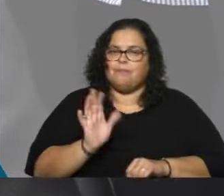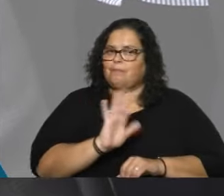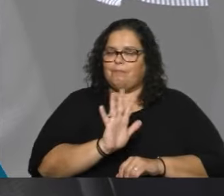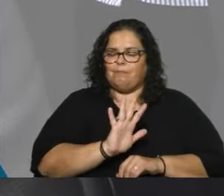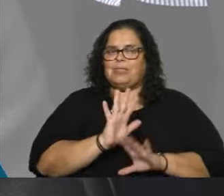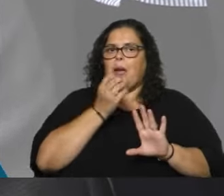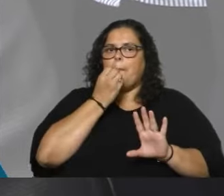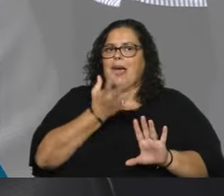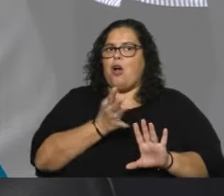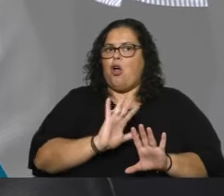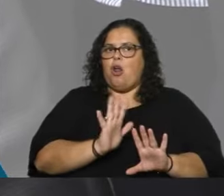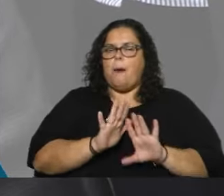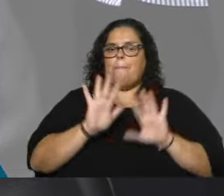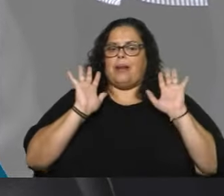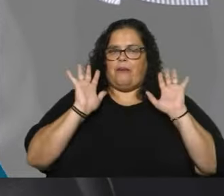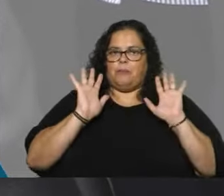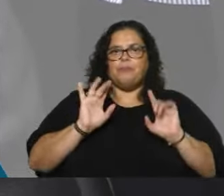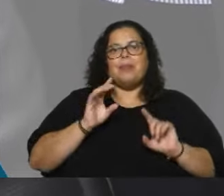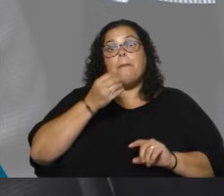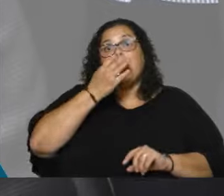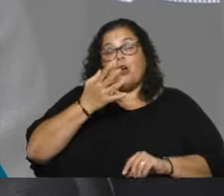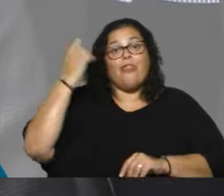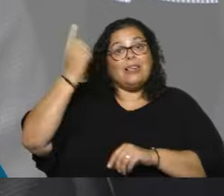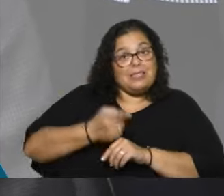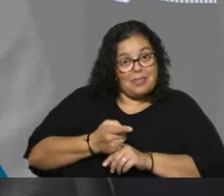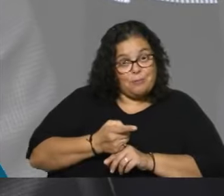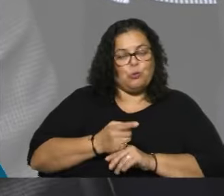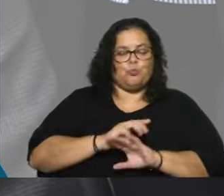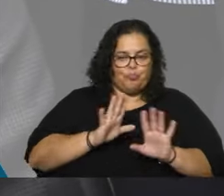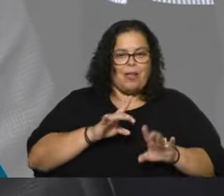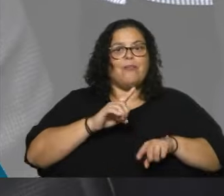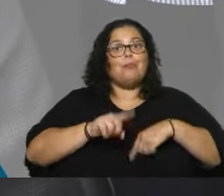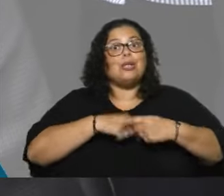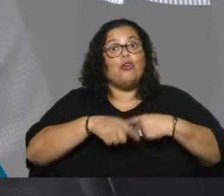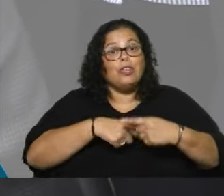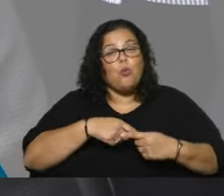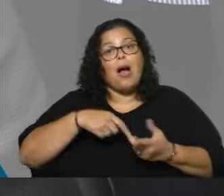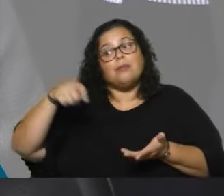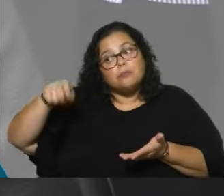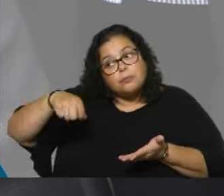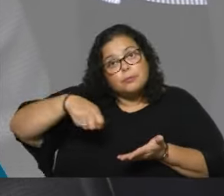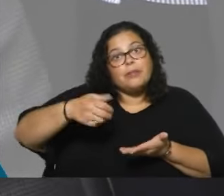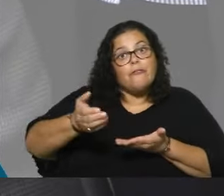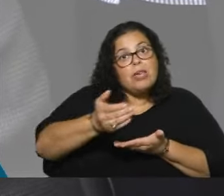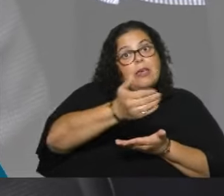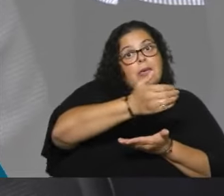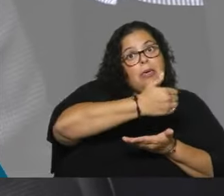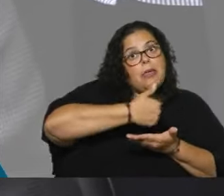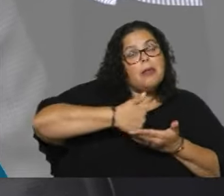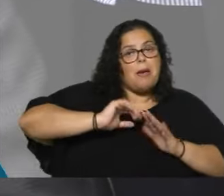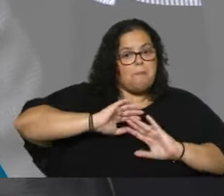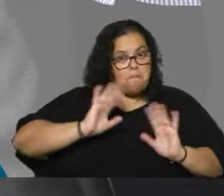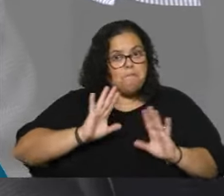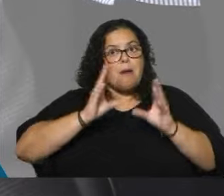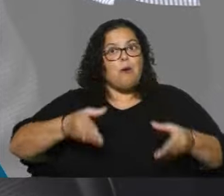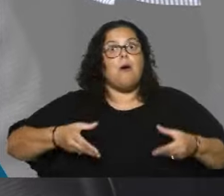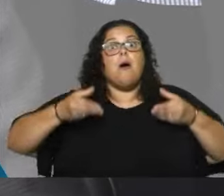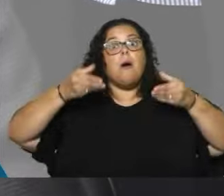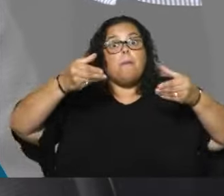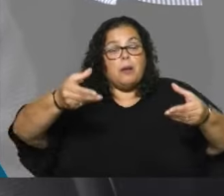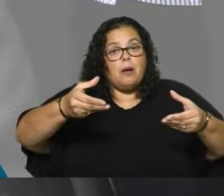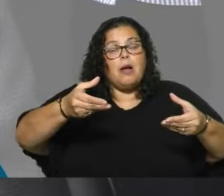lo tanto, hemos decidido continuar con la recolección de firmas y presentar las